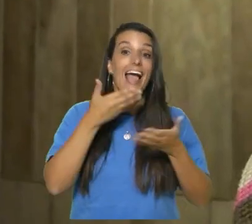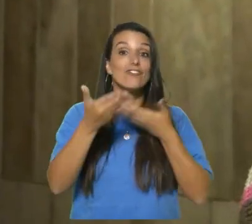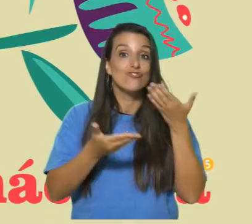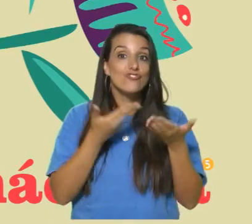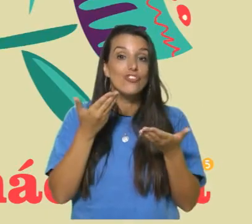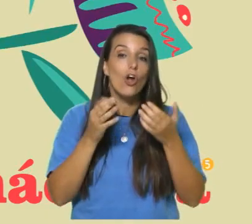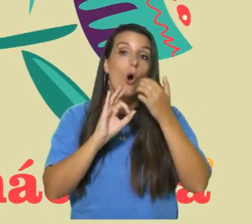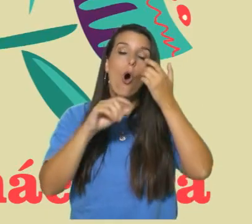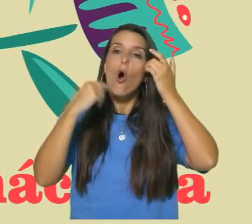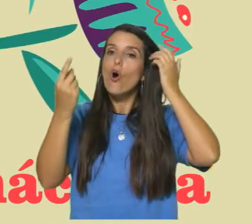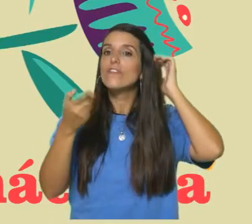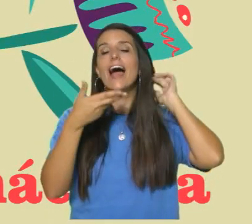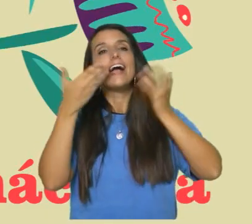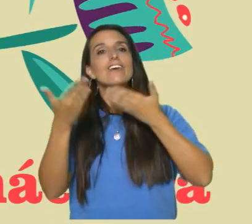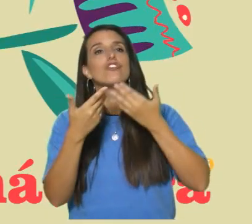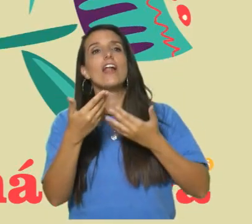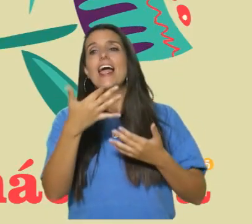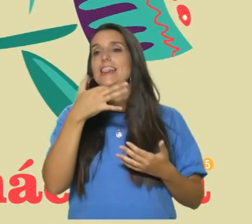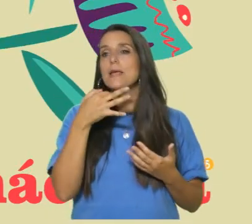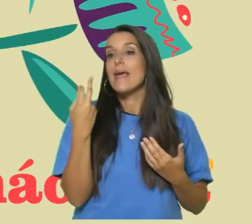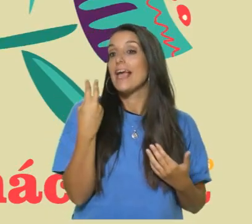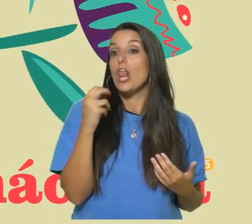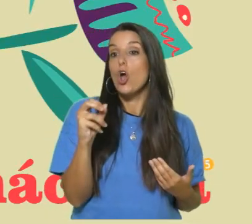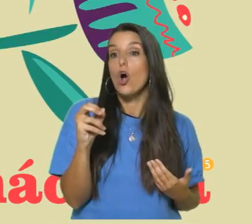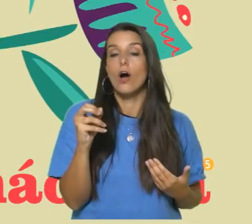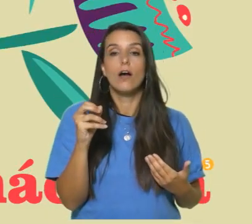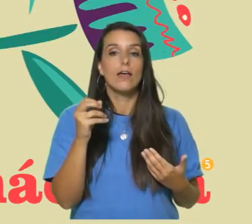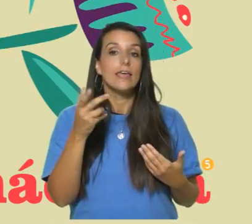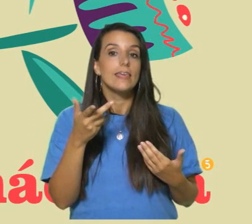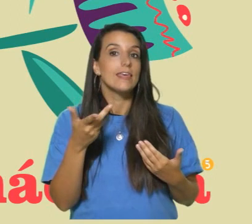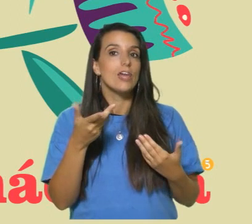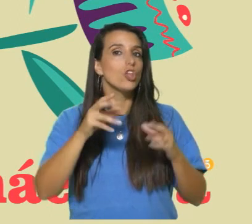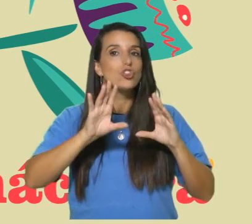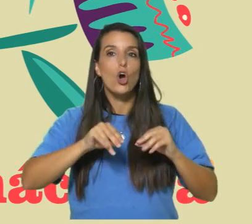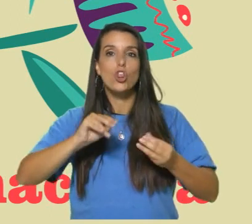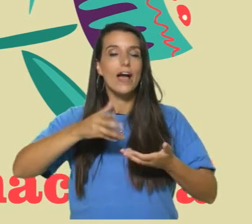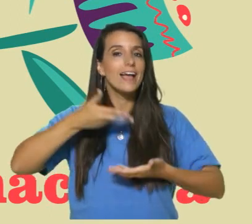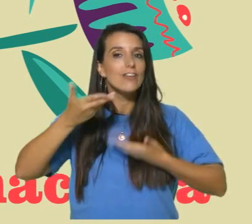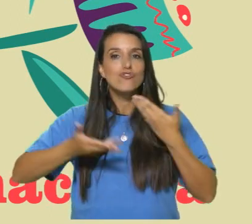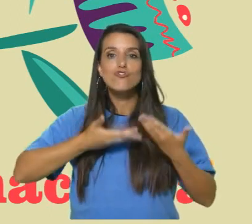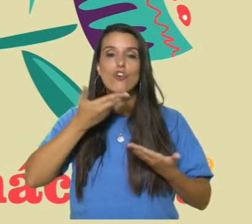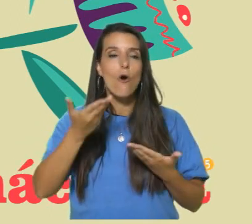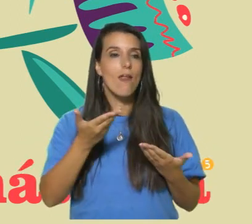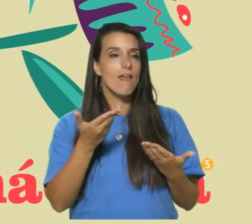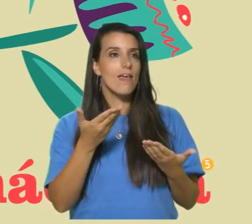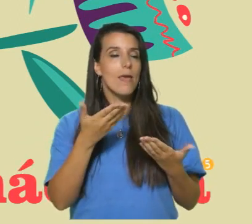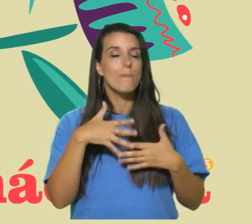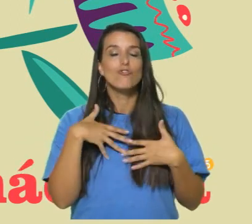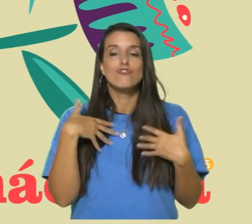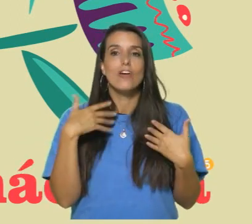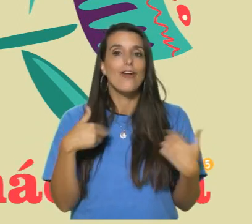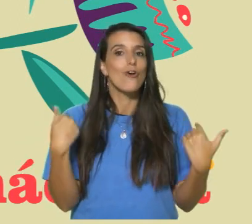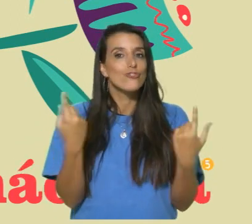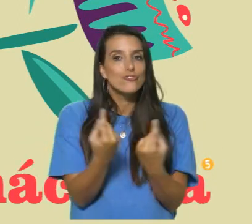dime que no de arjón esta cosa era indefinición y que sí que no y los casi algo eh vamos a buscar respuestas vamos a emocionarnos vamos a